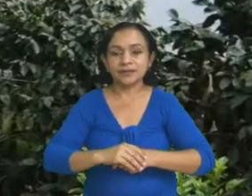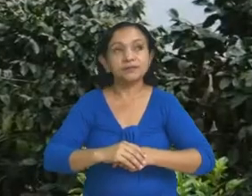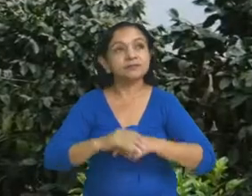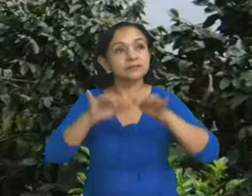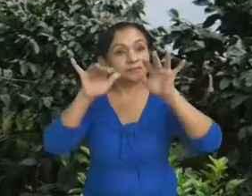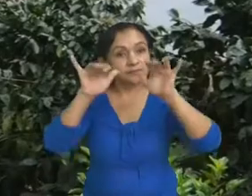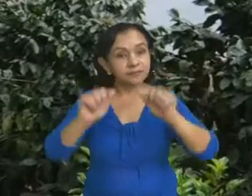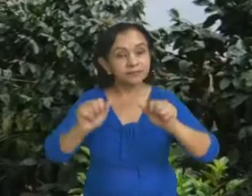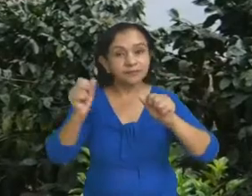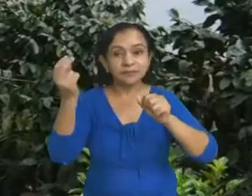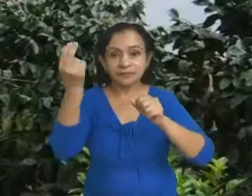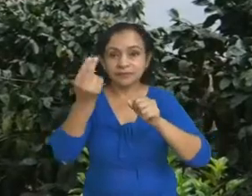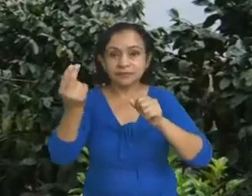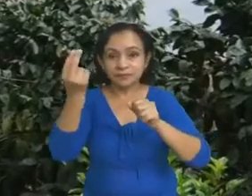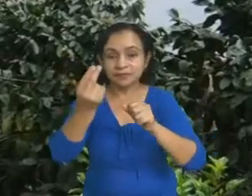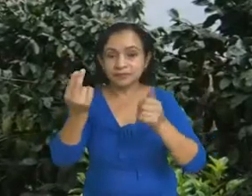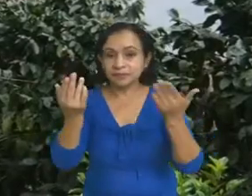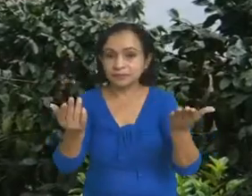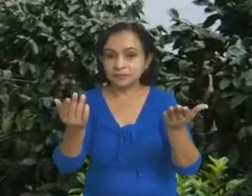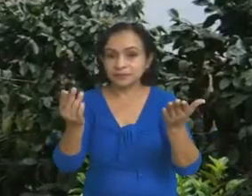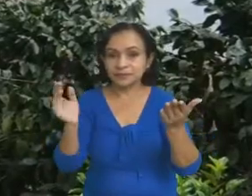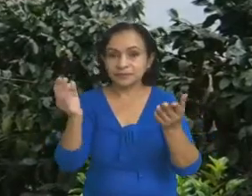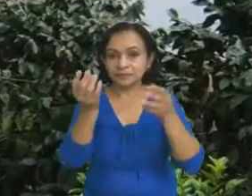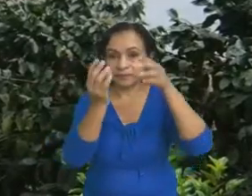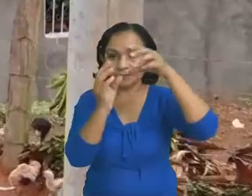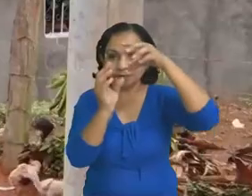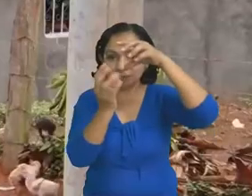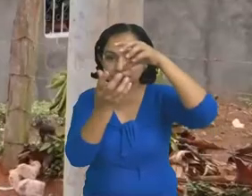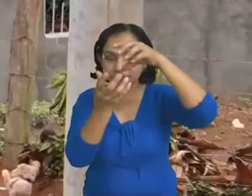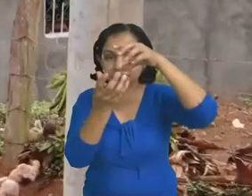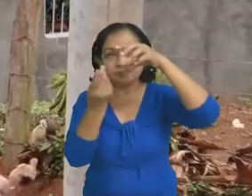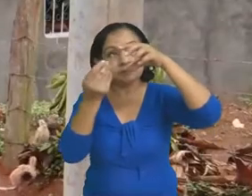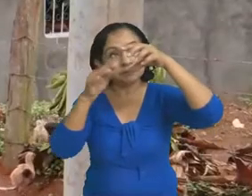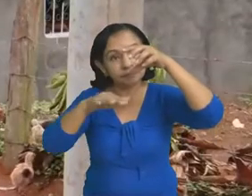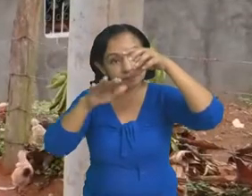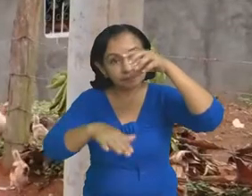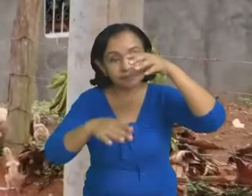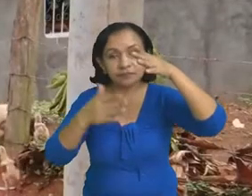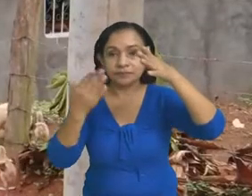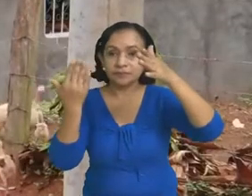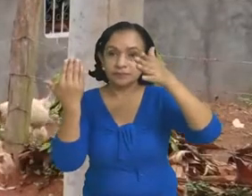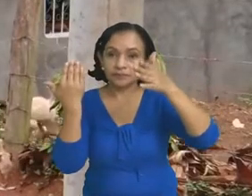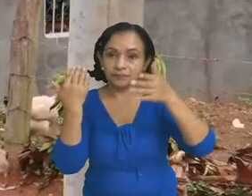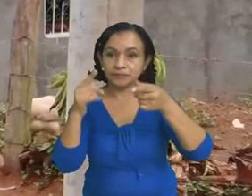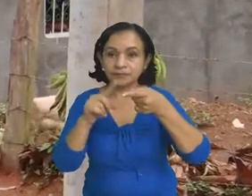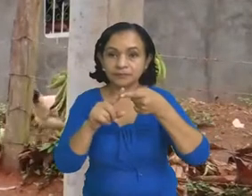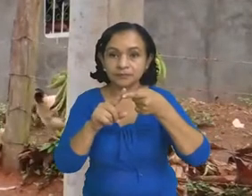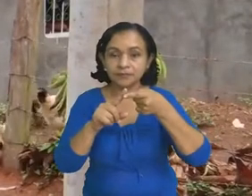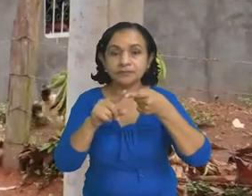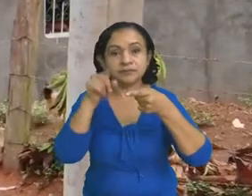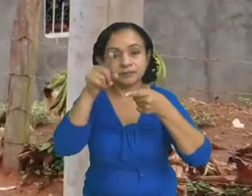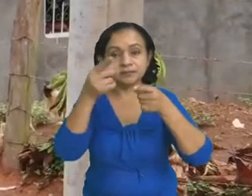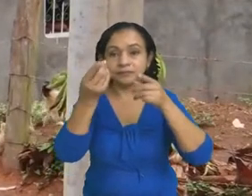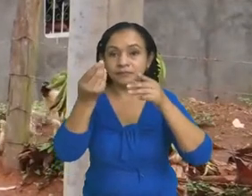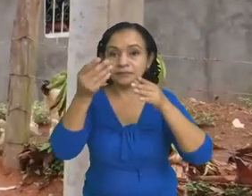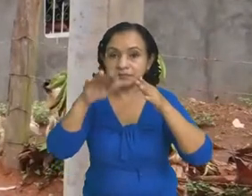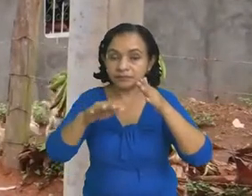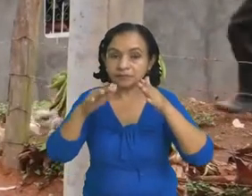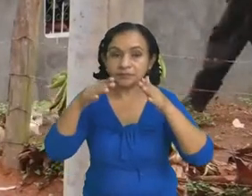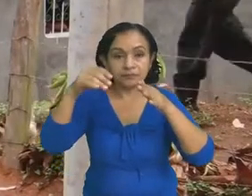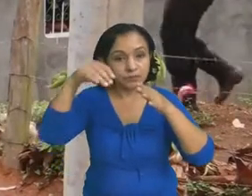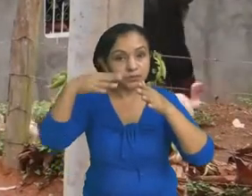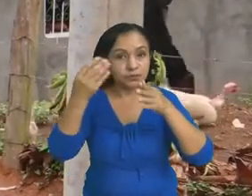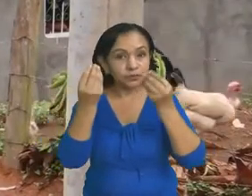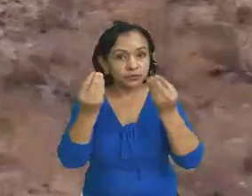listo para usarse y se le entrega de esas bujías ahorradoras, claro. Ahorradoras para que tienen bajo consumo de energía,